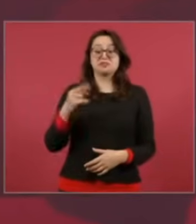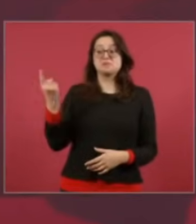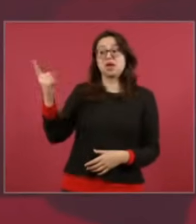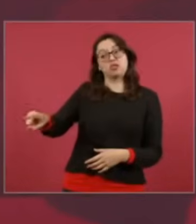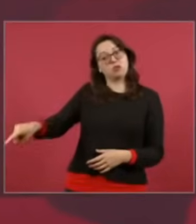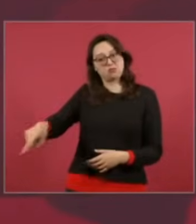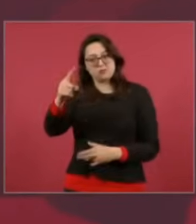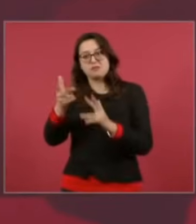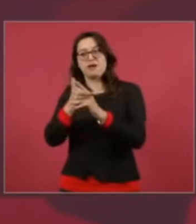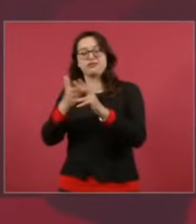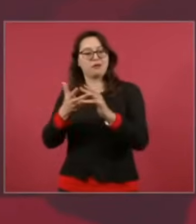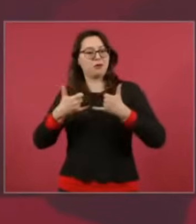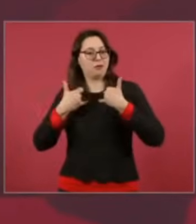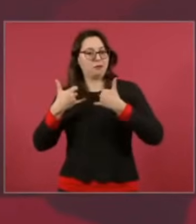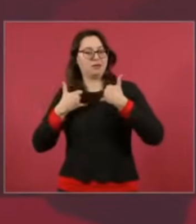responsable.